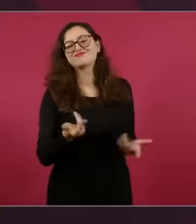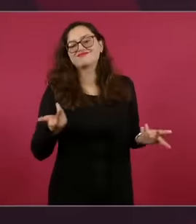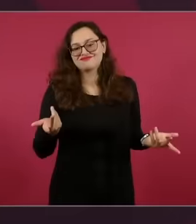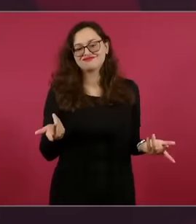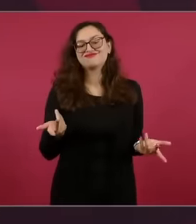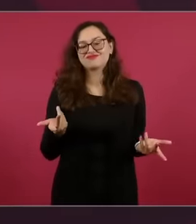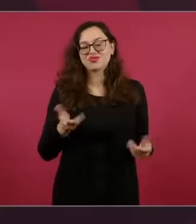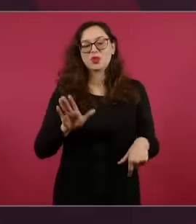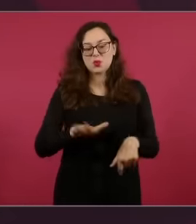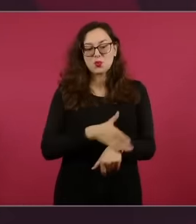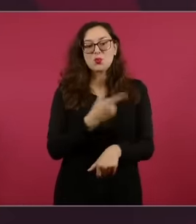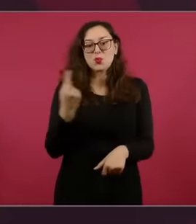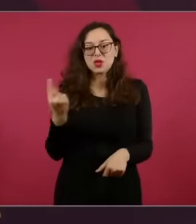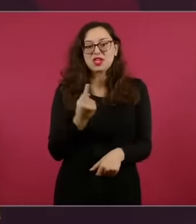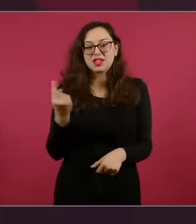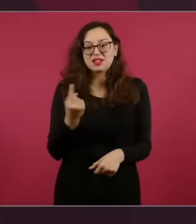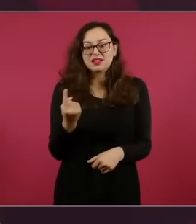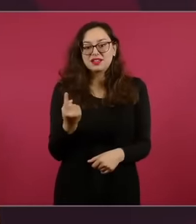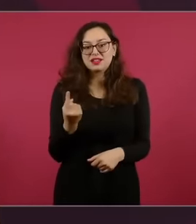una